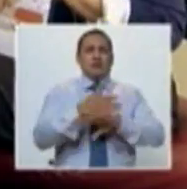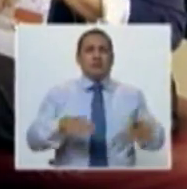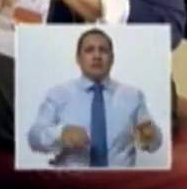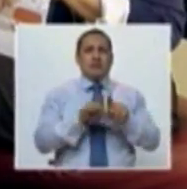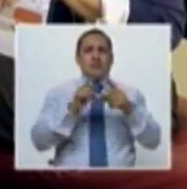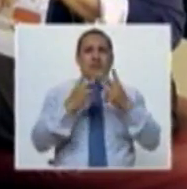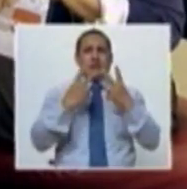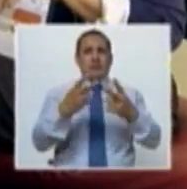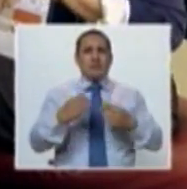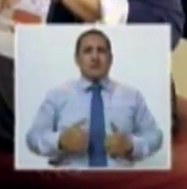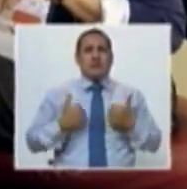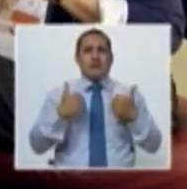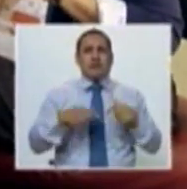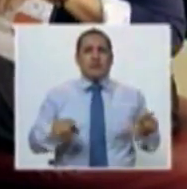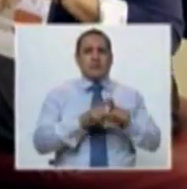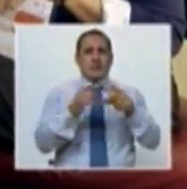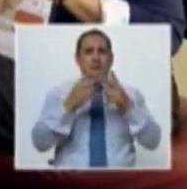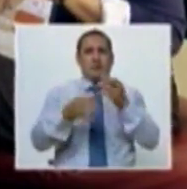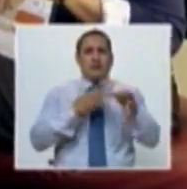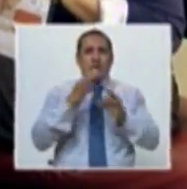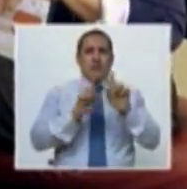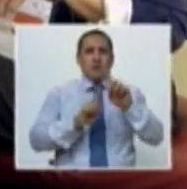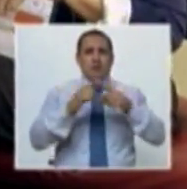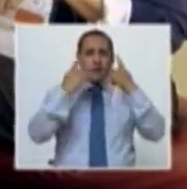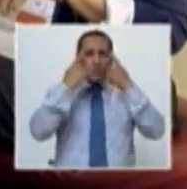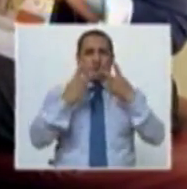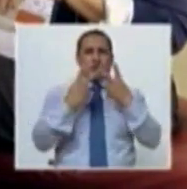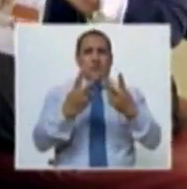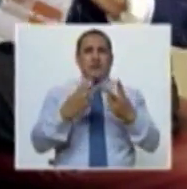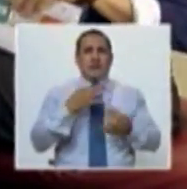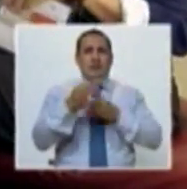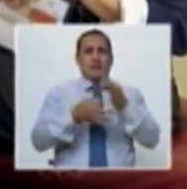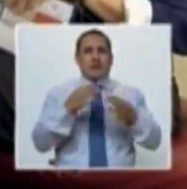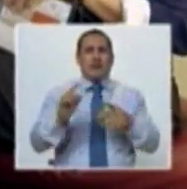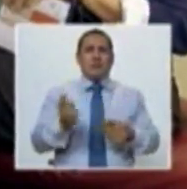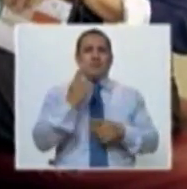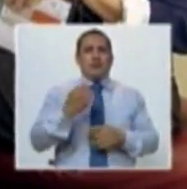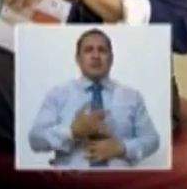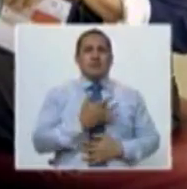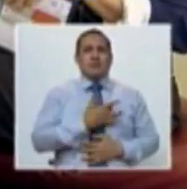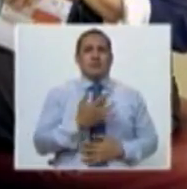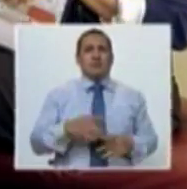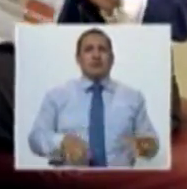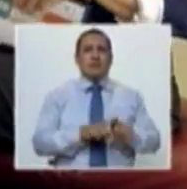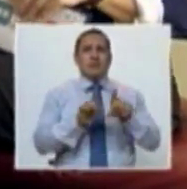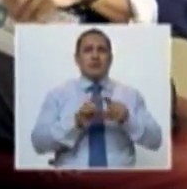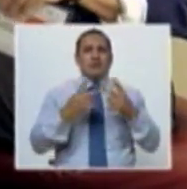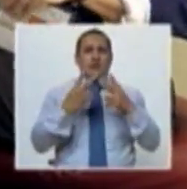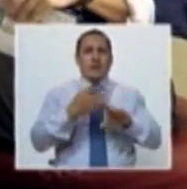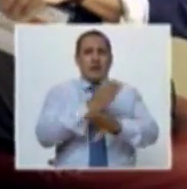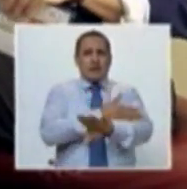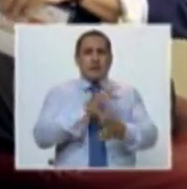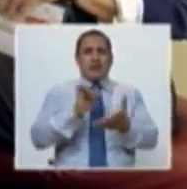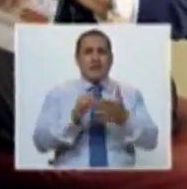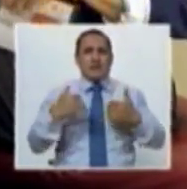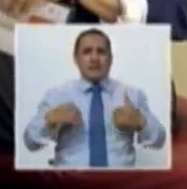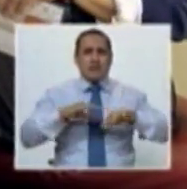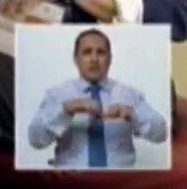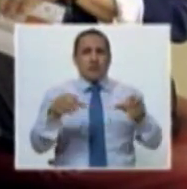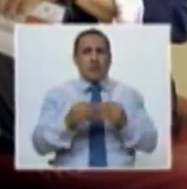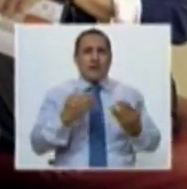la carrera pública magisterial, se han detallado algunos puntos que diera la primera impresión, a lo mejor, que tiene todo sentido,